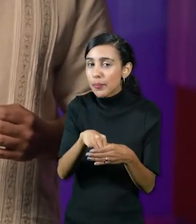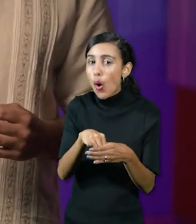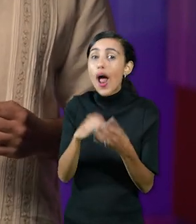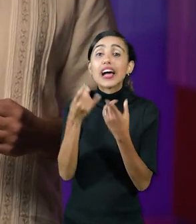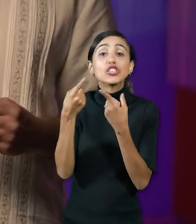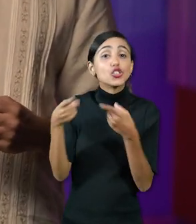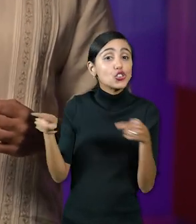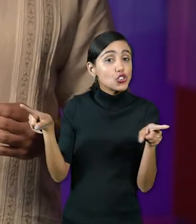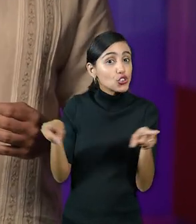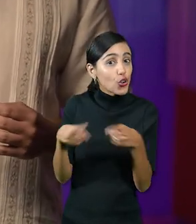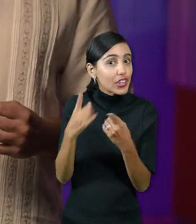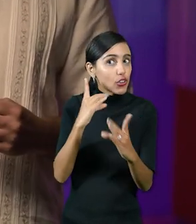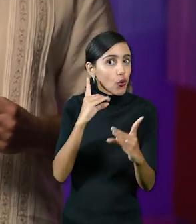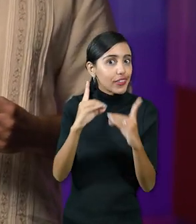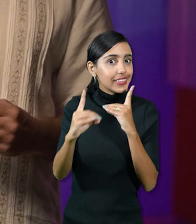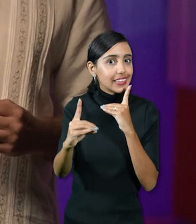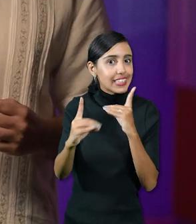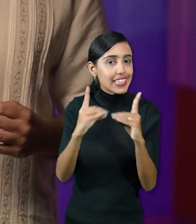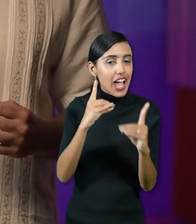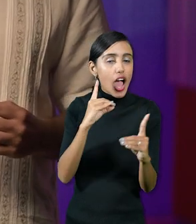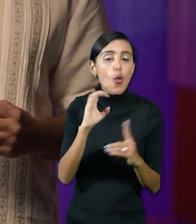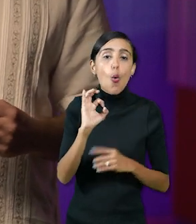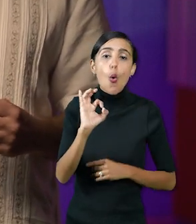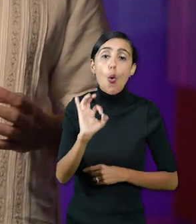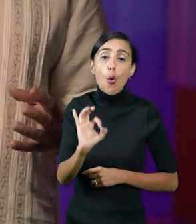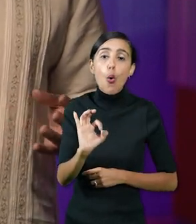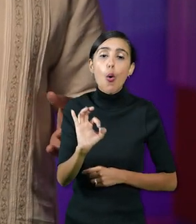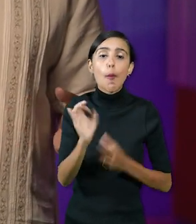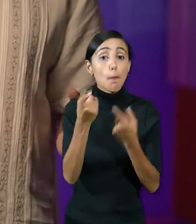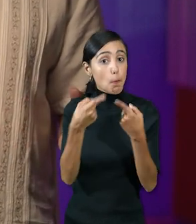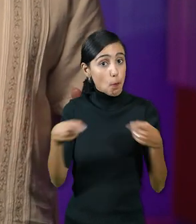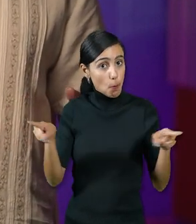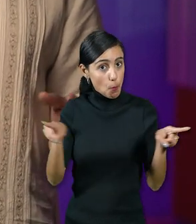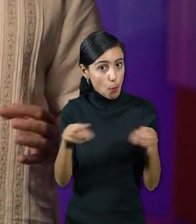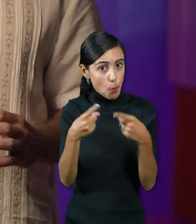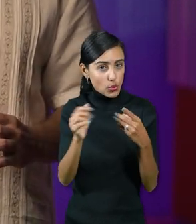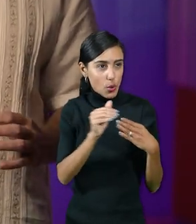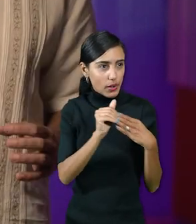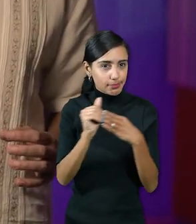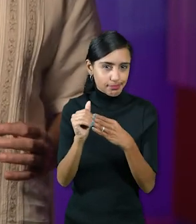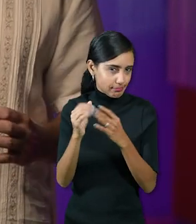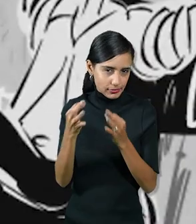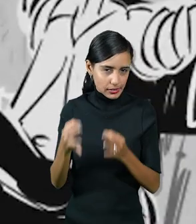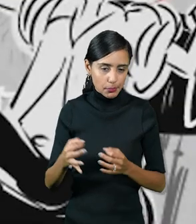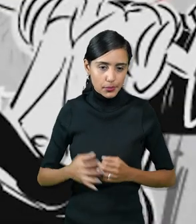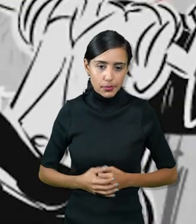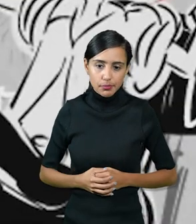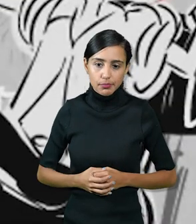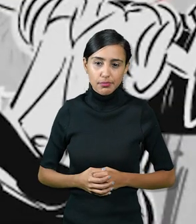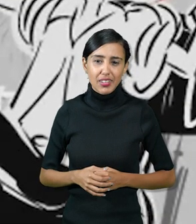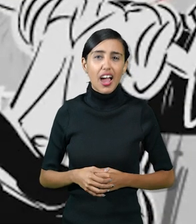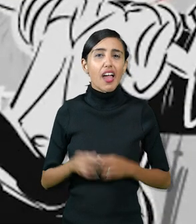sonidos, diálogos o música de referencia, casi siempre.